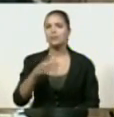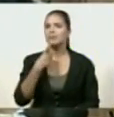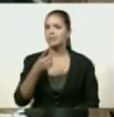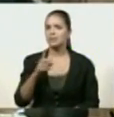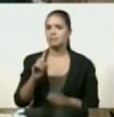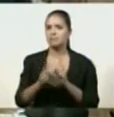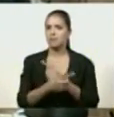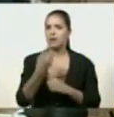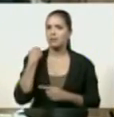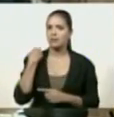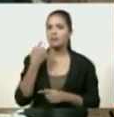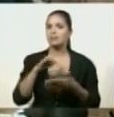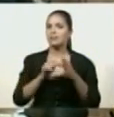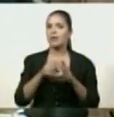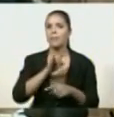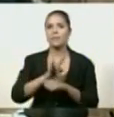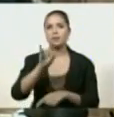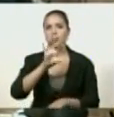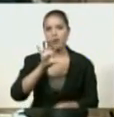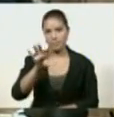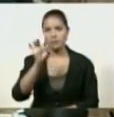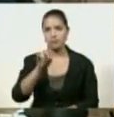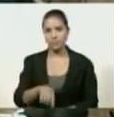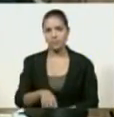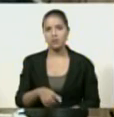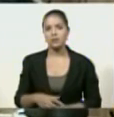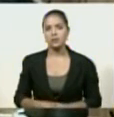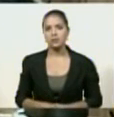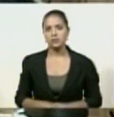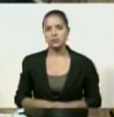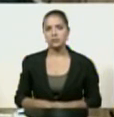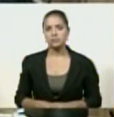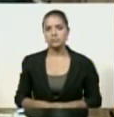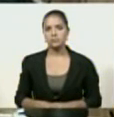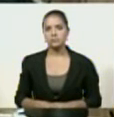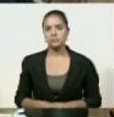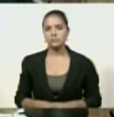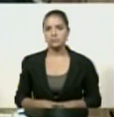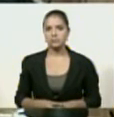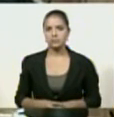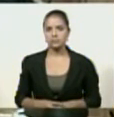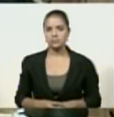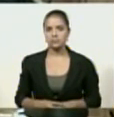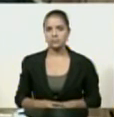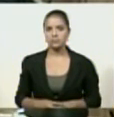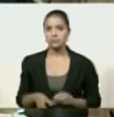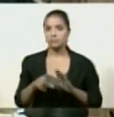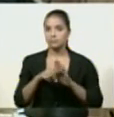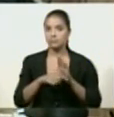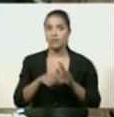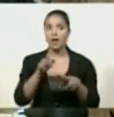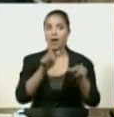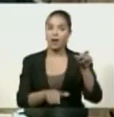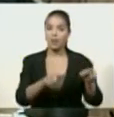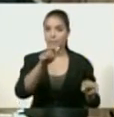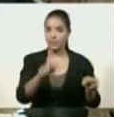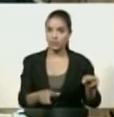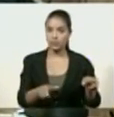acaba de mencionar traición a la patria también. Eso abarcaría, esos supuestos delitos abarcarían a las personas que